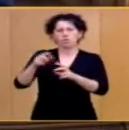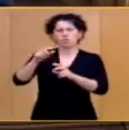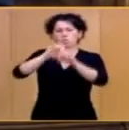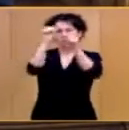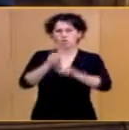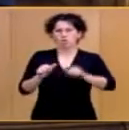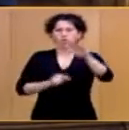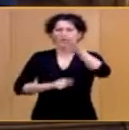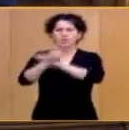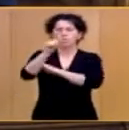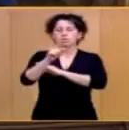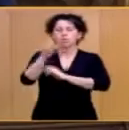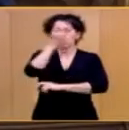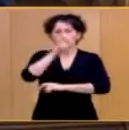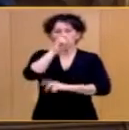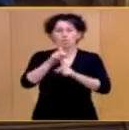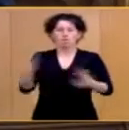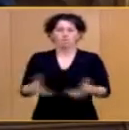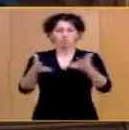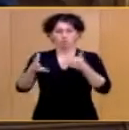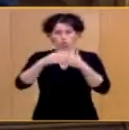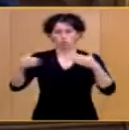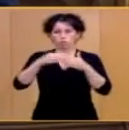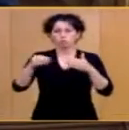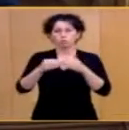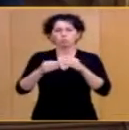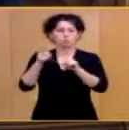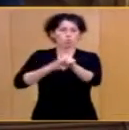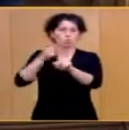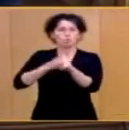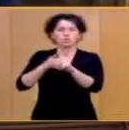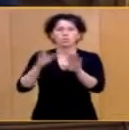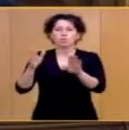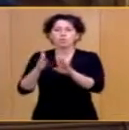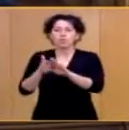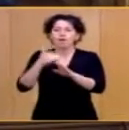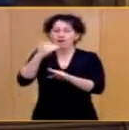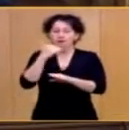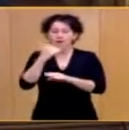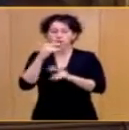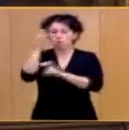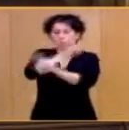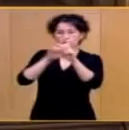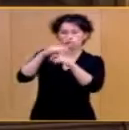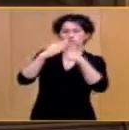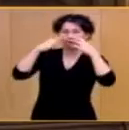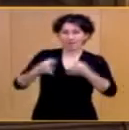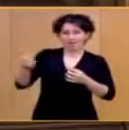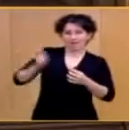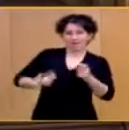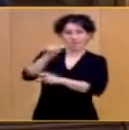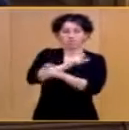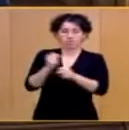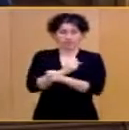basado en el fomento del consumo, sin que éste fuese acompañado de un crecimiento real del poder adquisitivo de los trabajadores, circunstancia